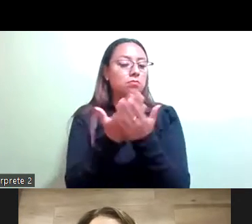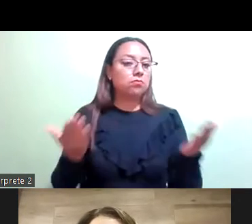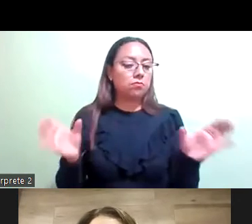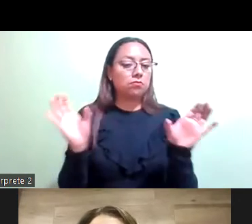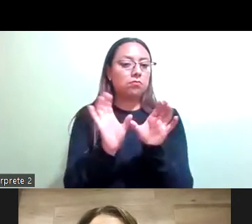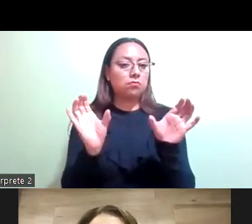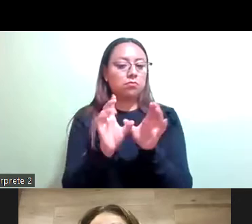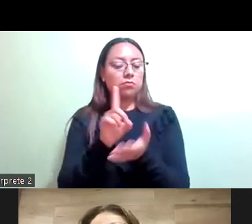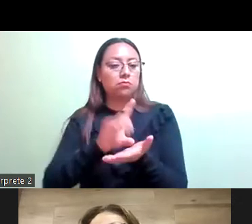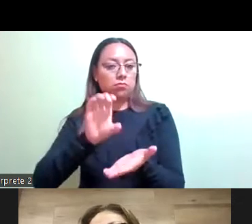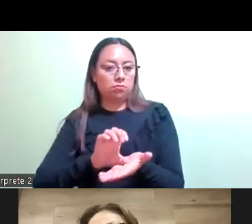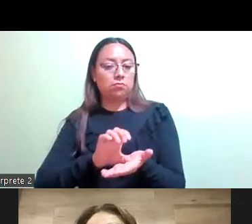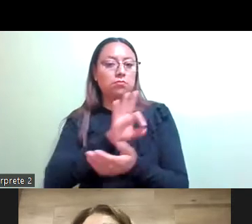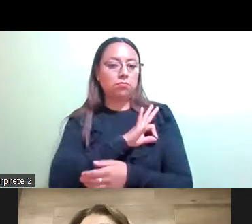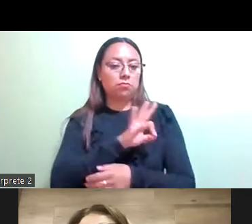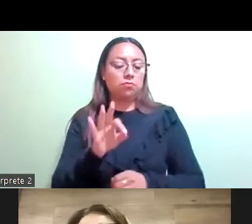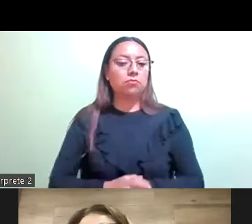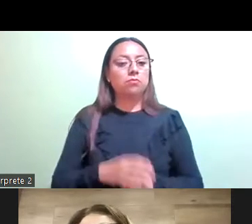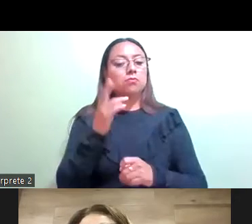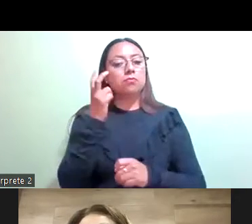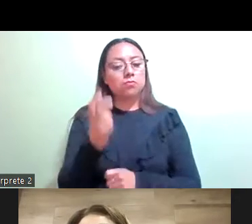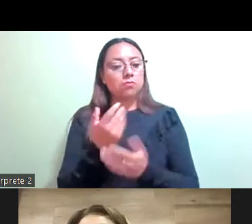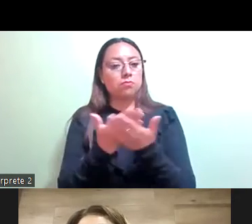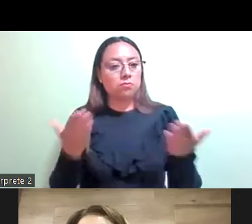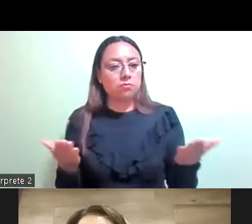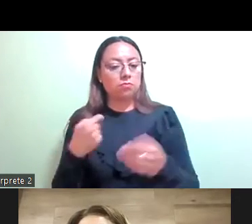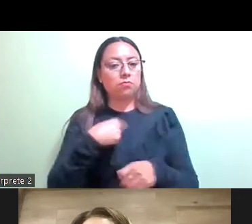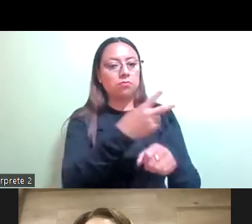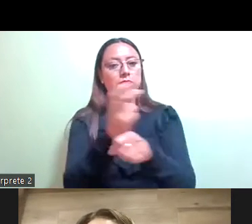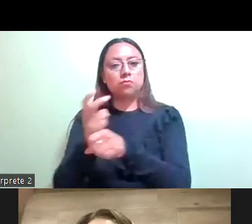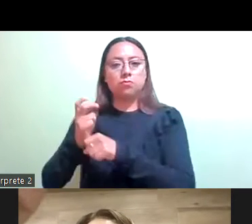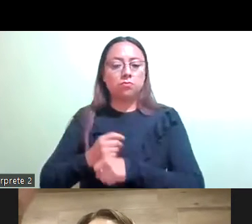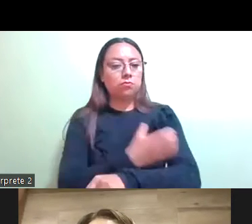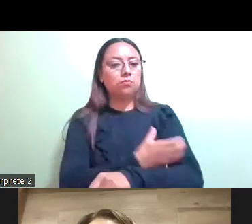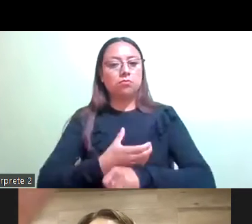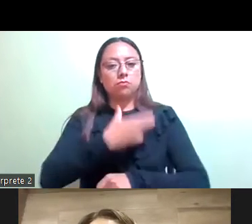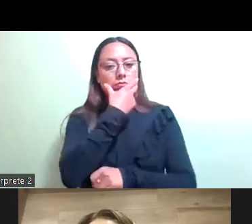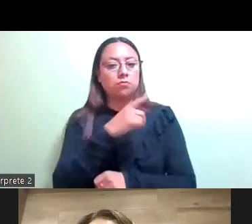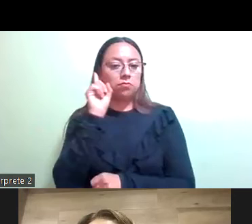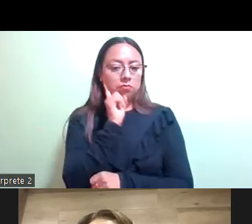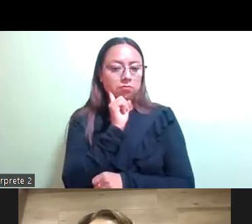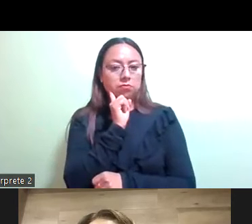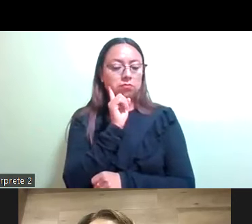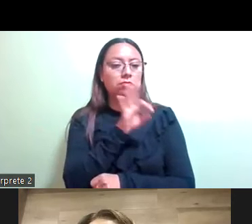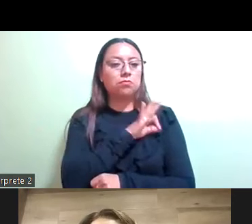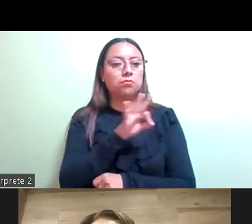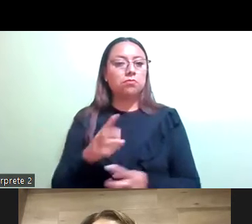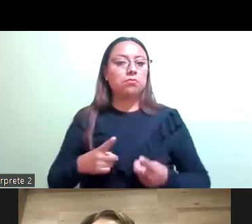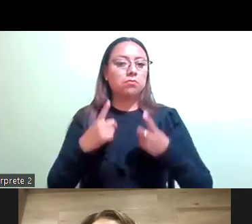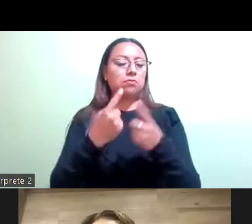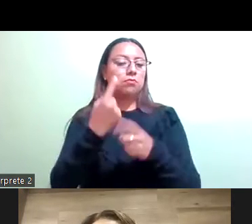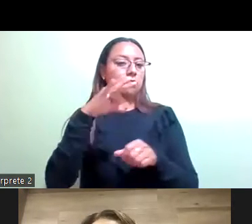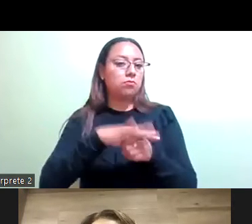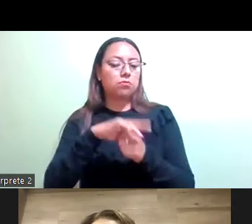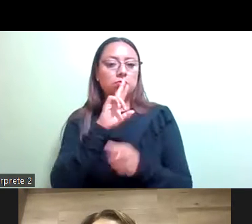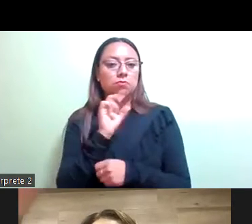de discapacidad. En tal sentido, invito a mis compañeras y compañeros diputados que puedan brindar un voto favorable a